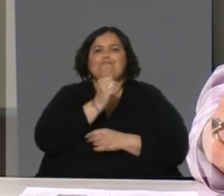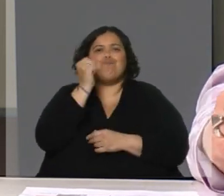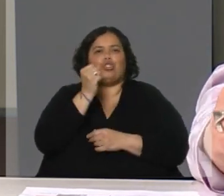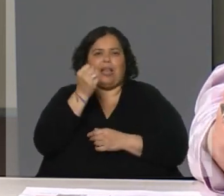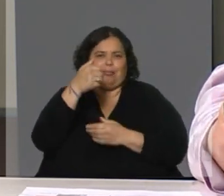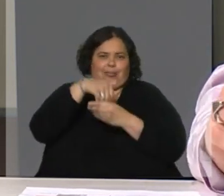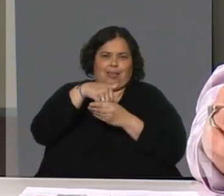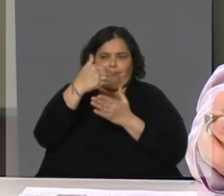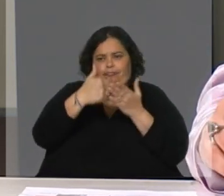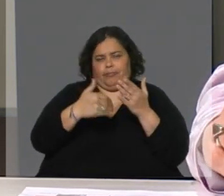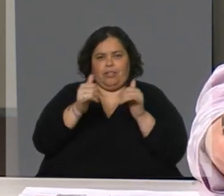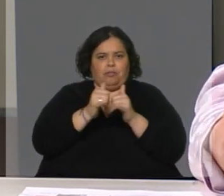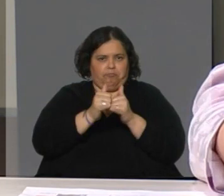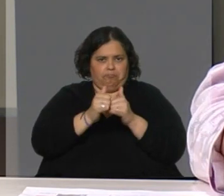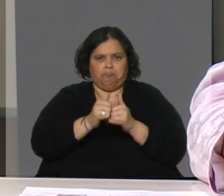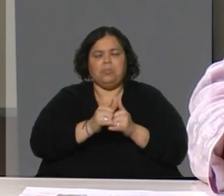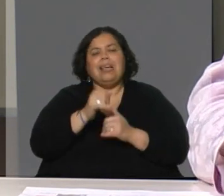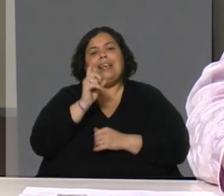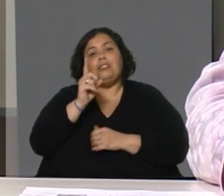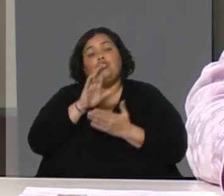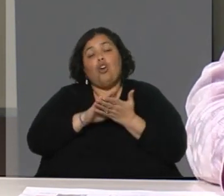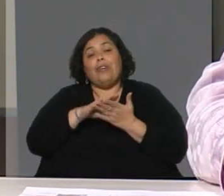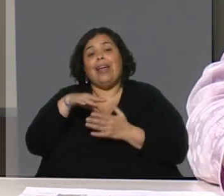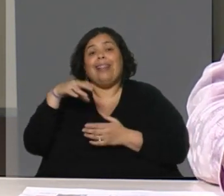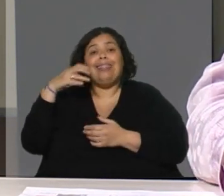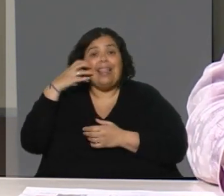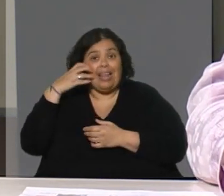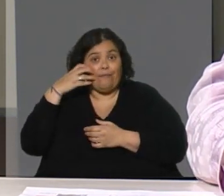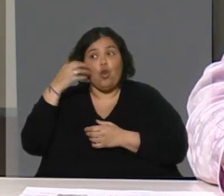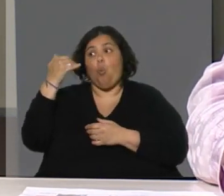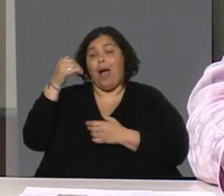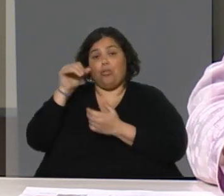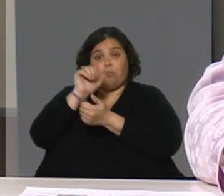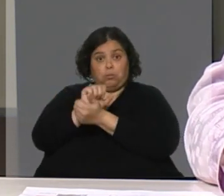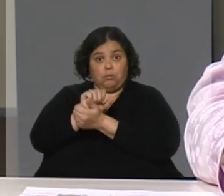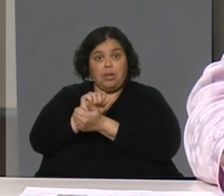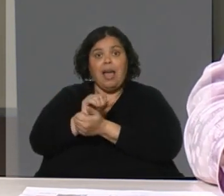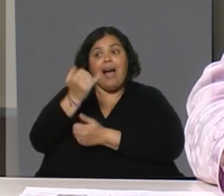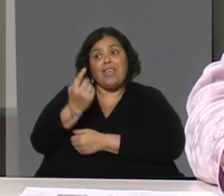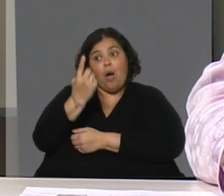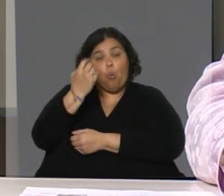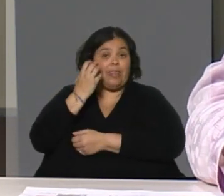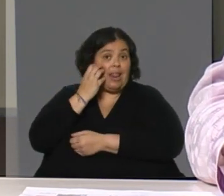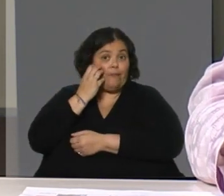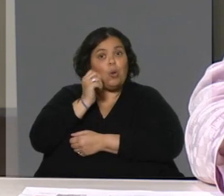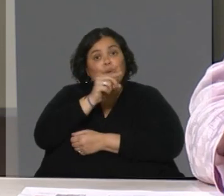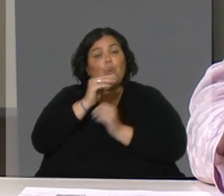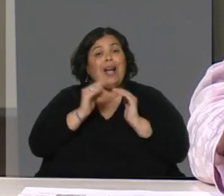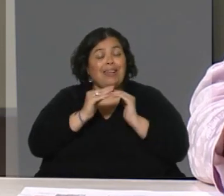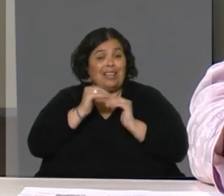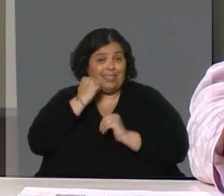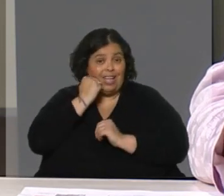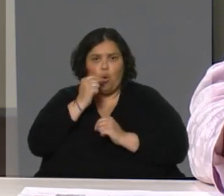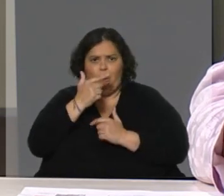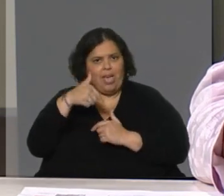esas comunicaciones en cuanto al teléfono al momento de la detención solo tenía uno en la casa No se encontró ninguno pero